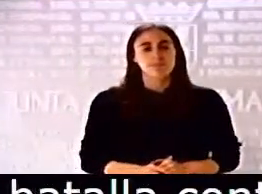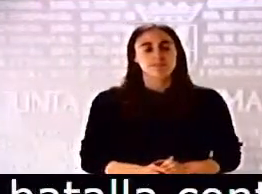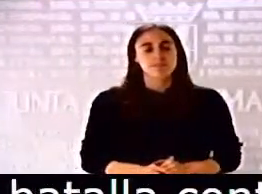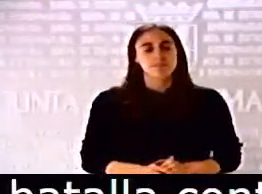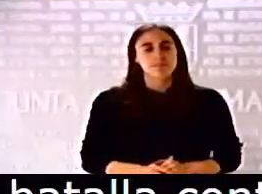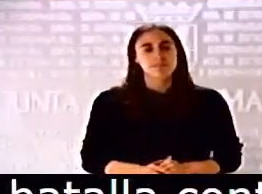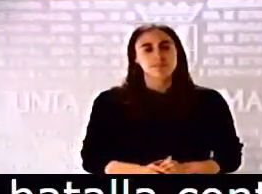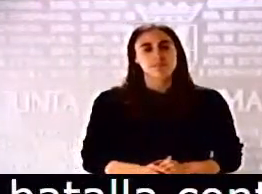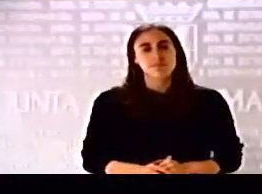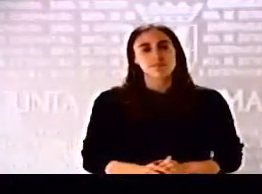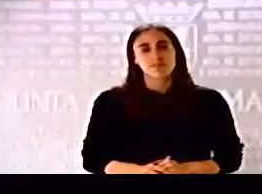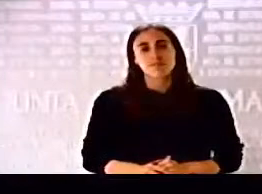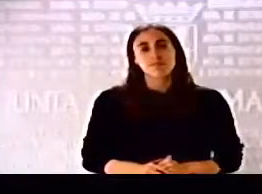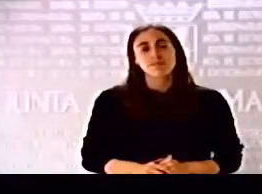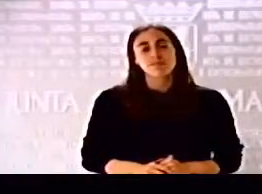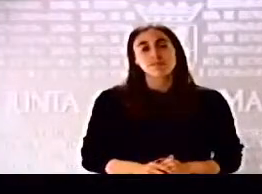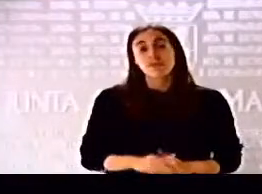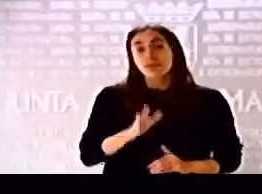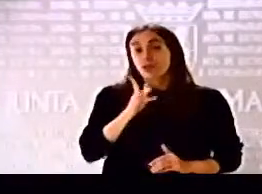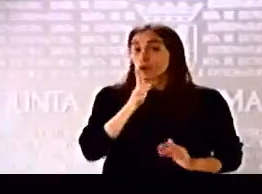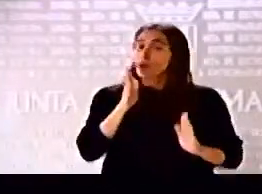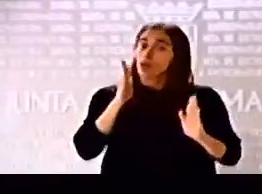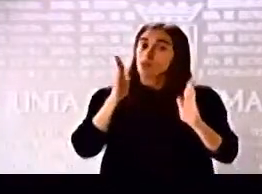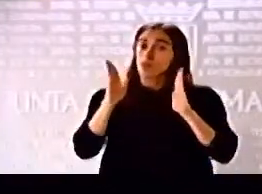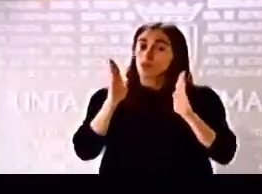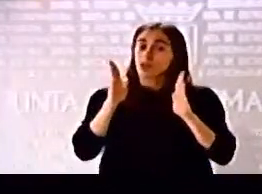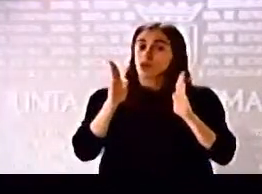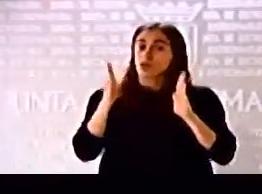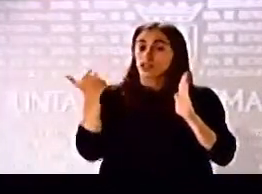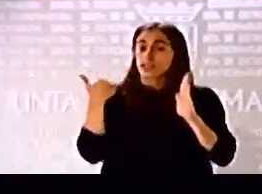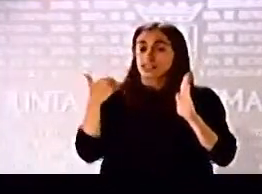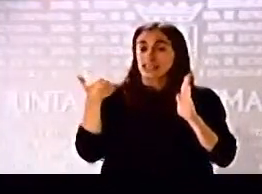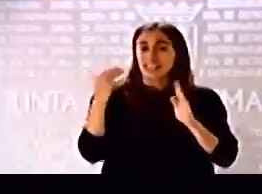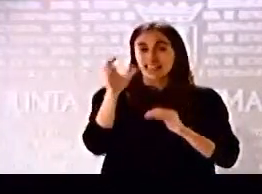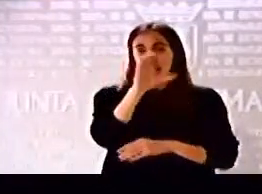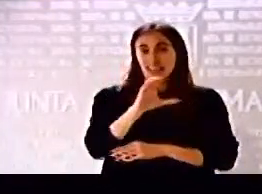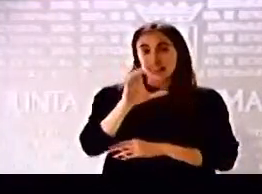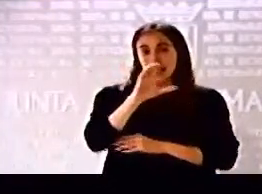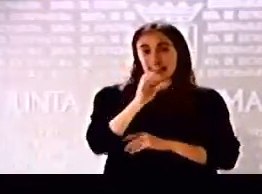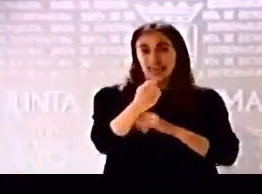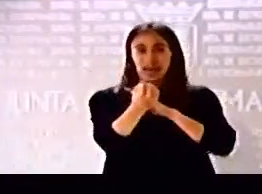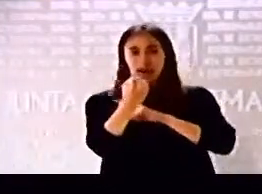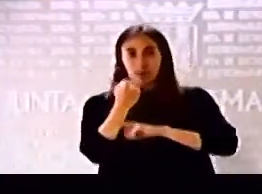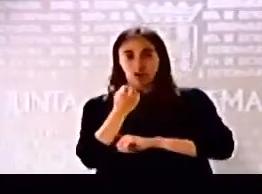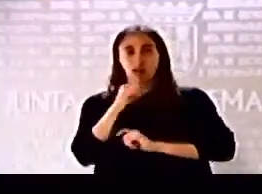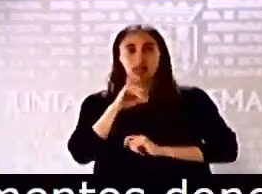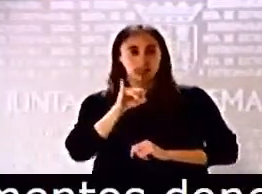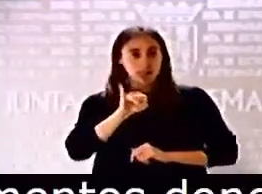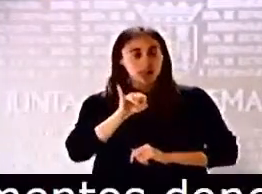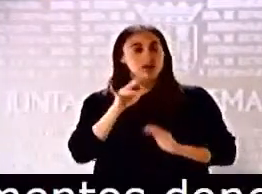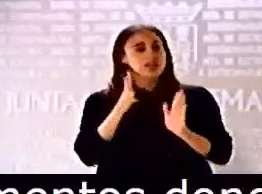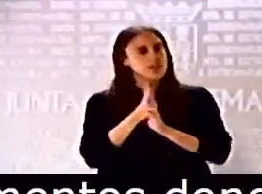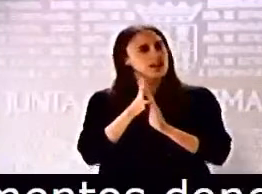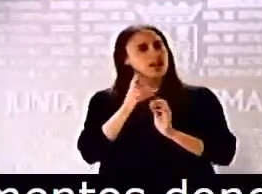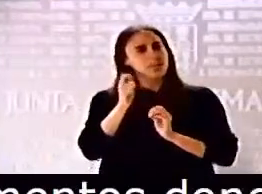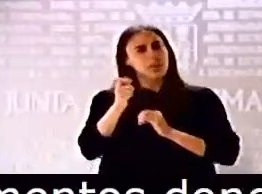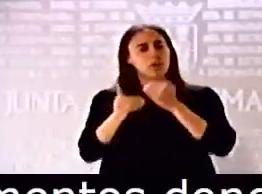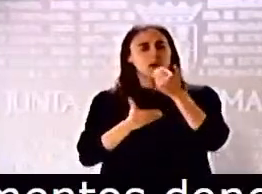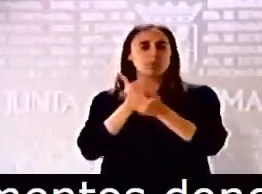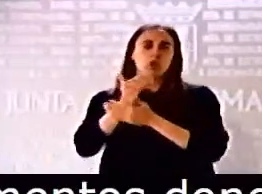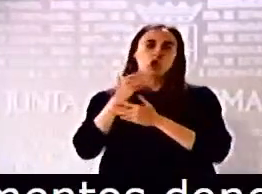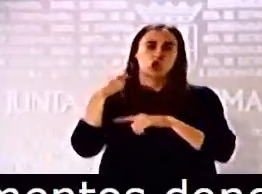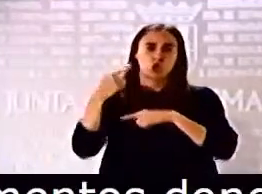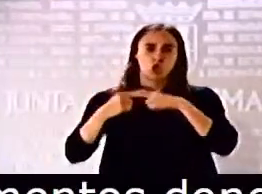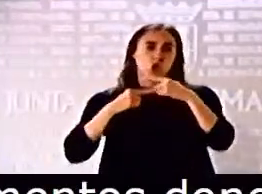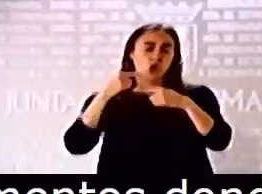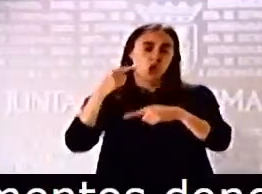Afortunadamente estamos en unos momentos donde ya tenemos la esperanza de la ciencia con nosotros, donde cada día se